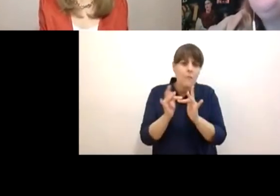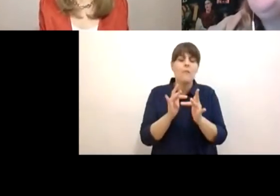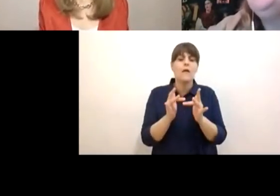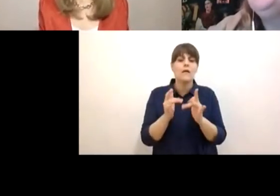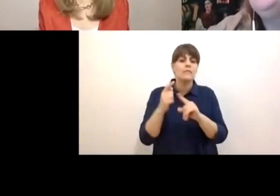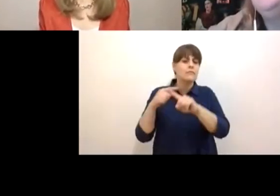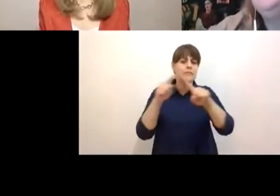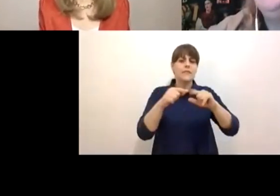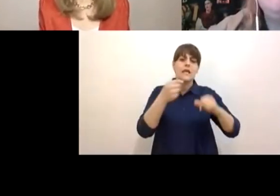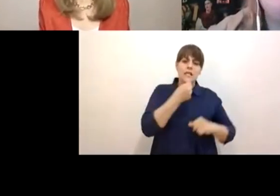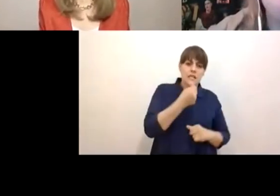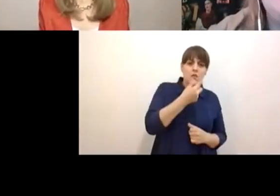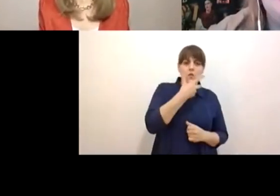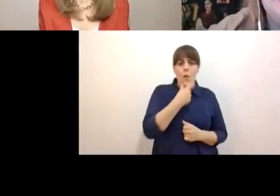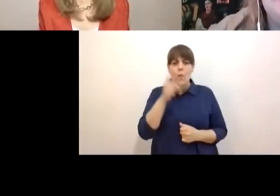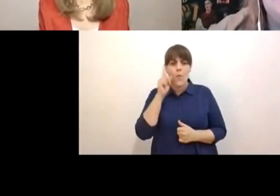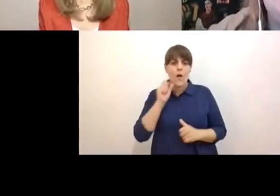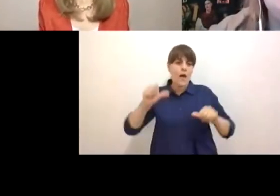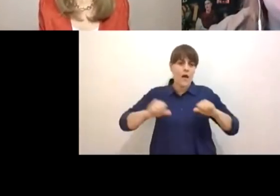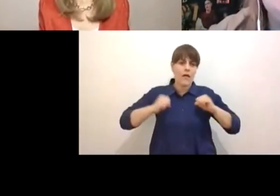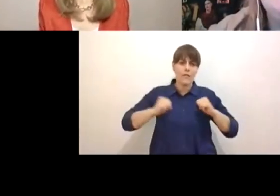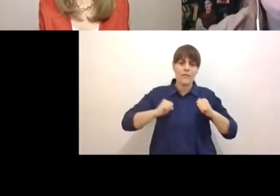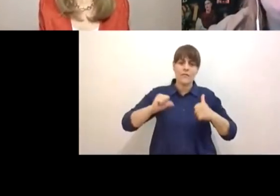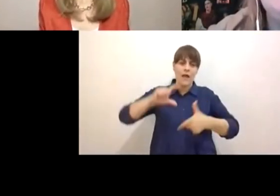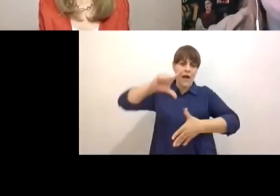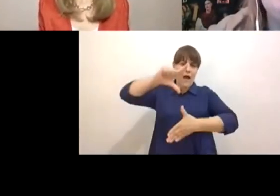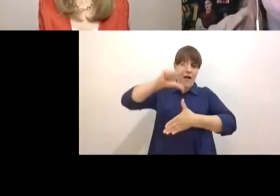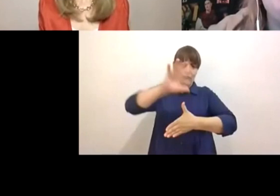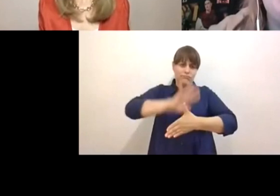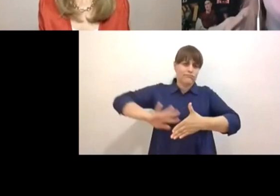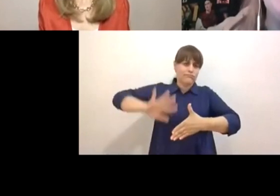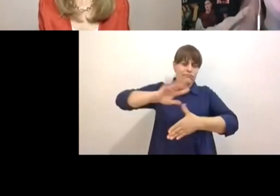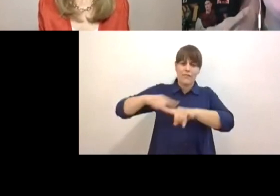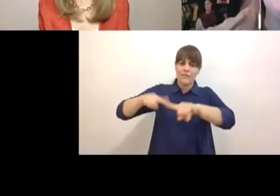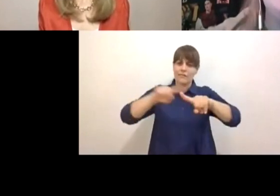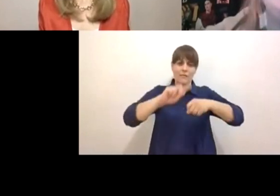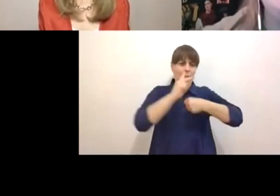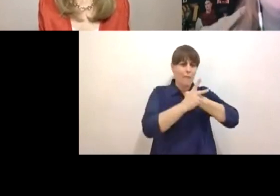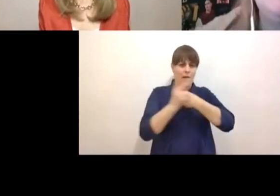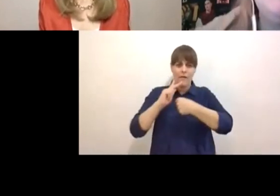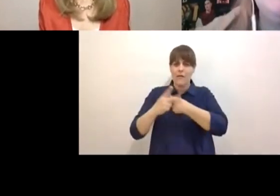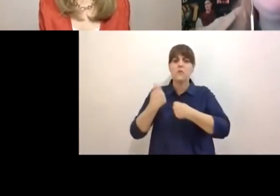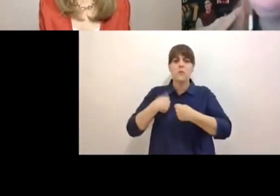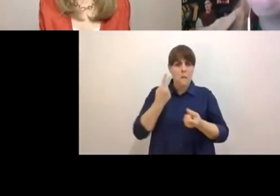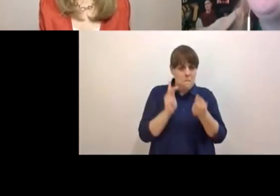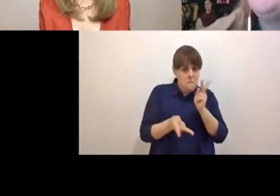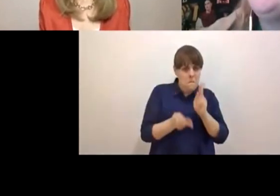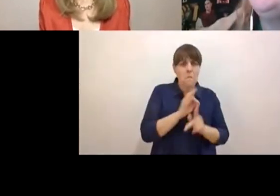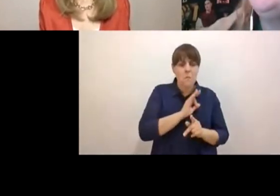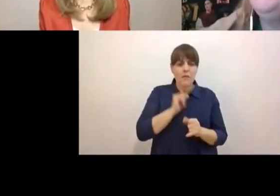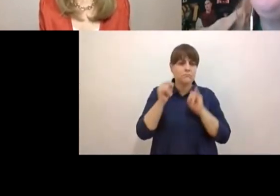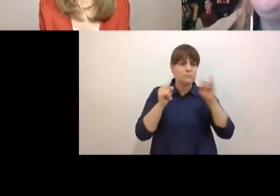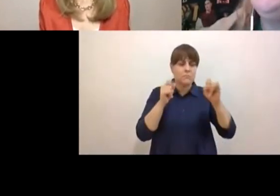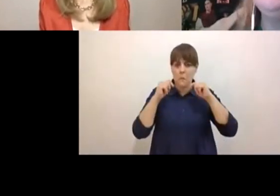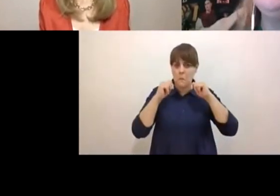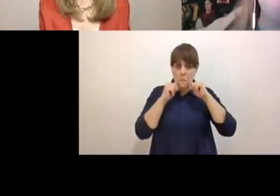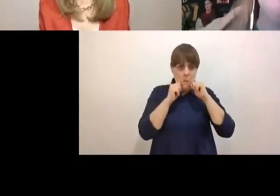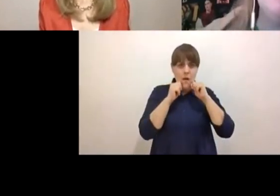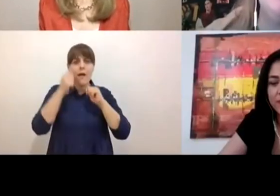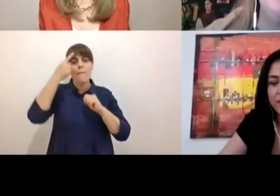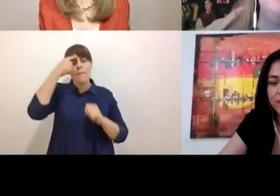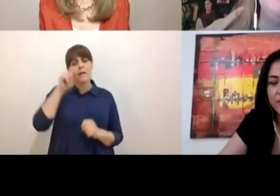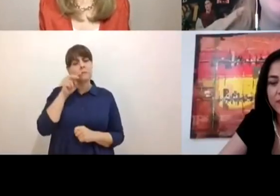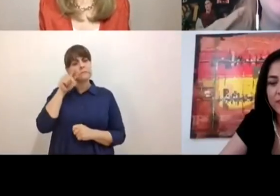varios países de América Latina y siempre buscando entender desde la experiencia